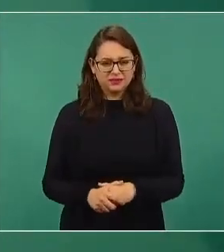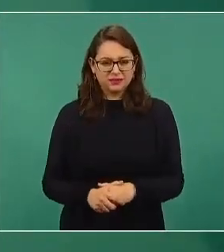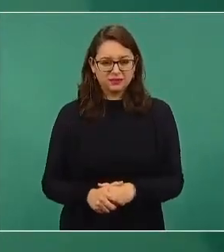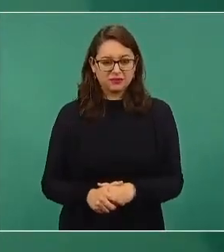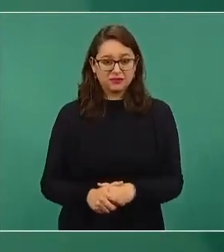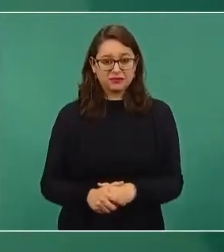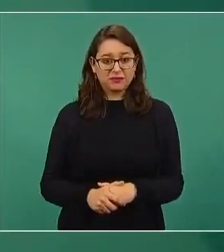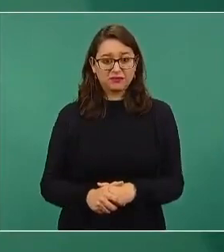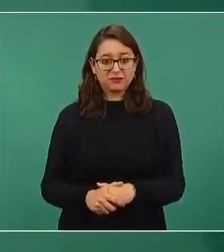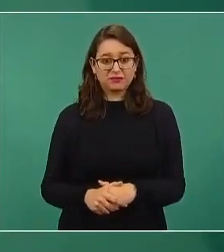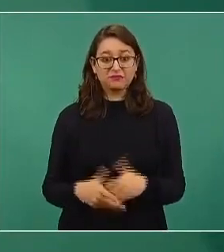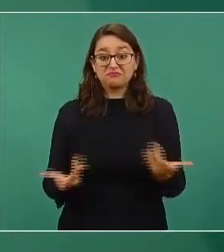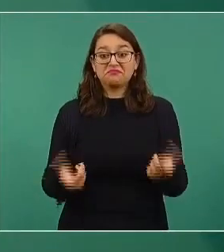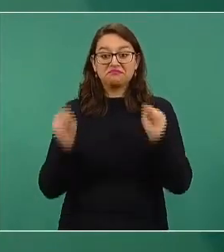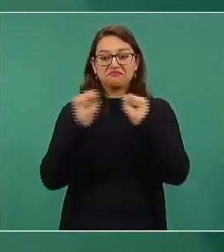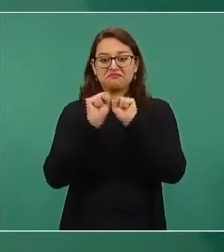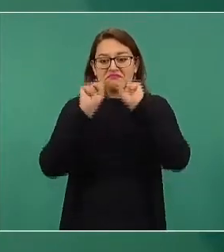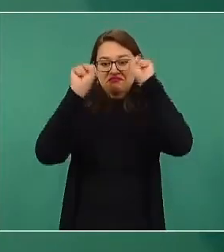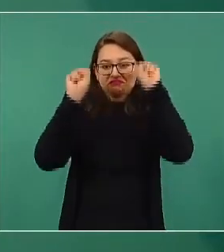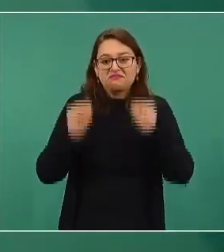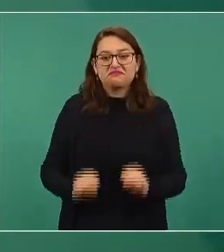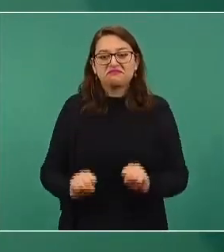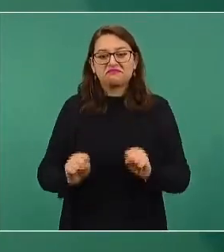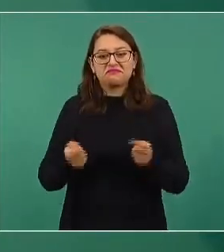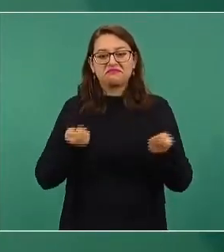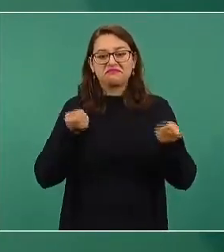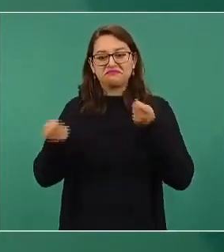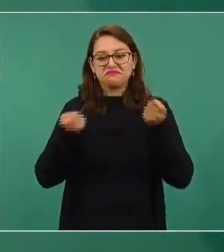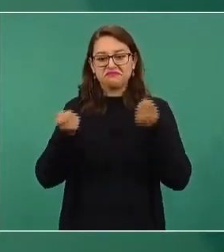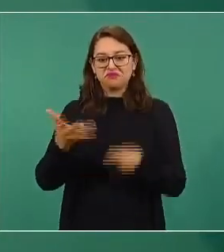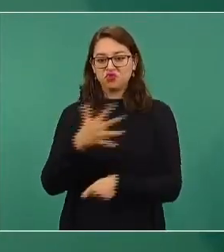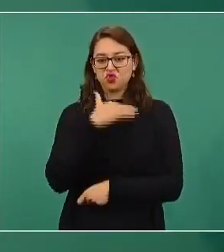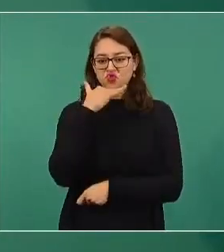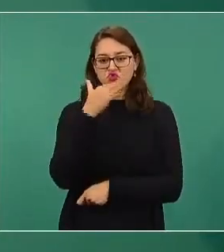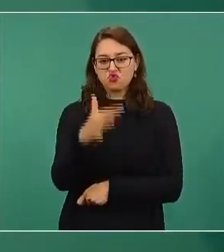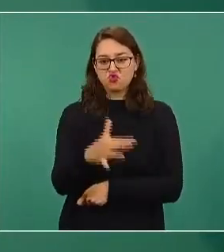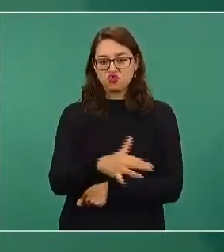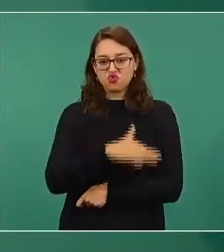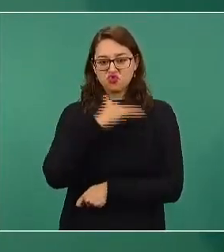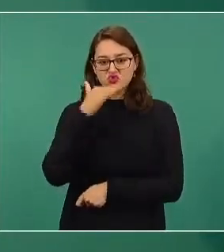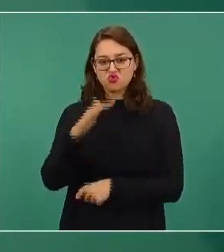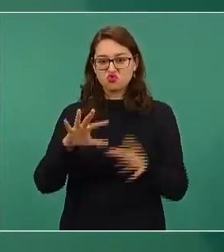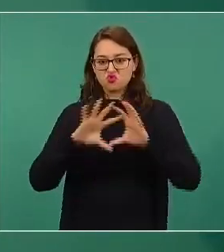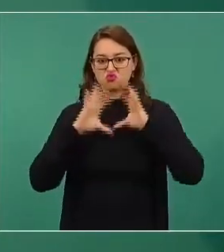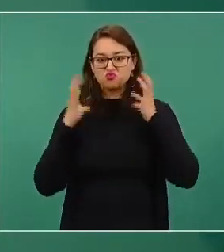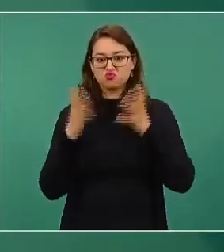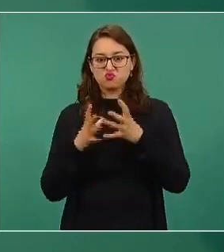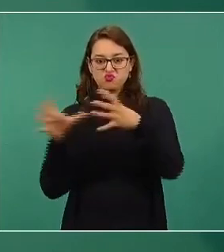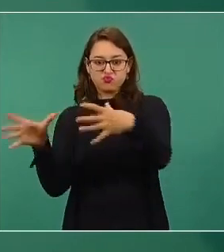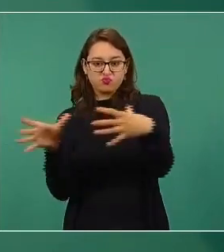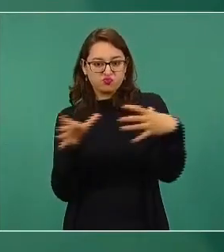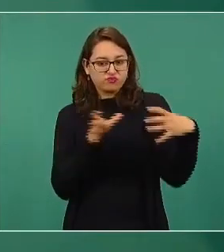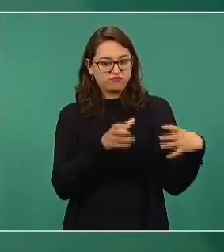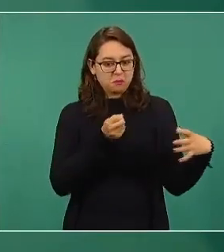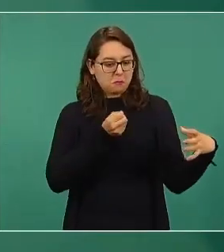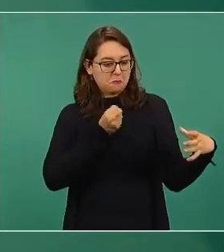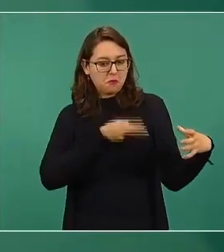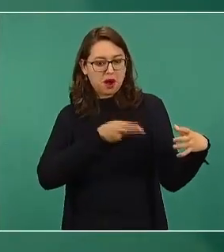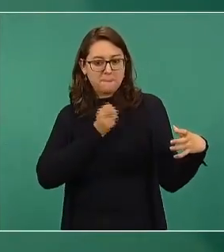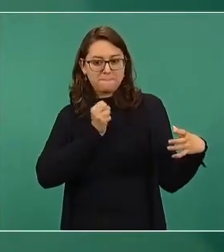ha predominado un régimen de corrupción y de privilegios.